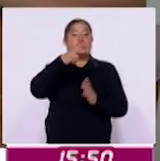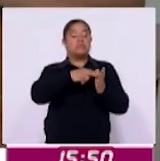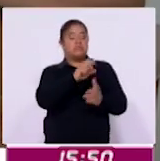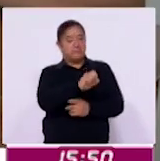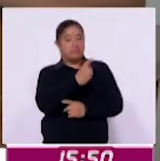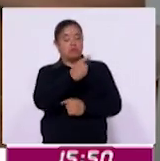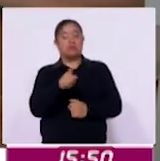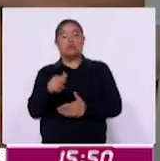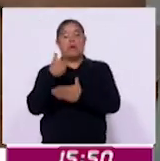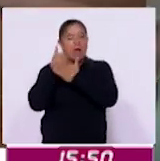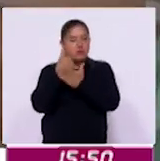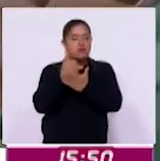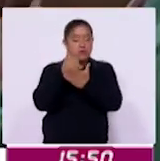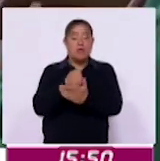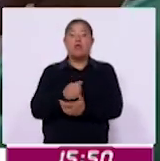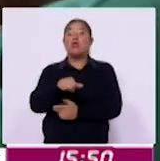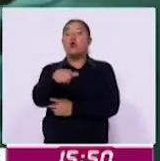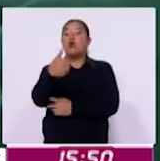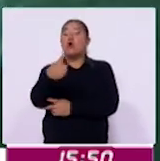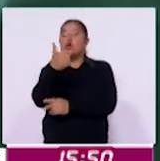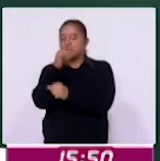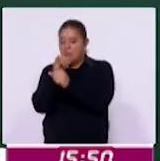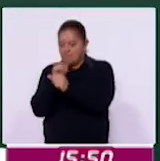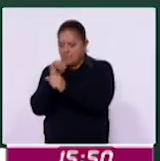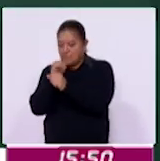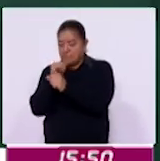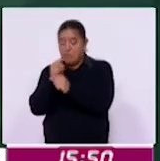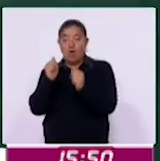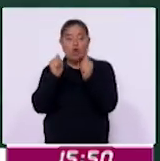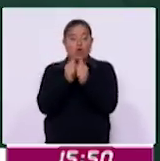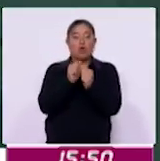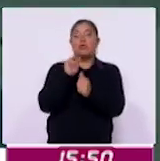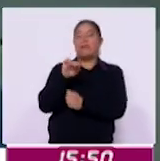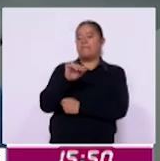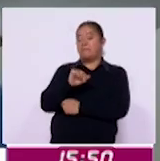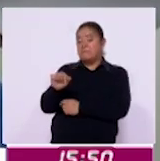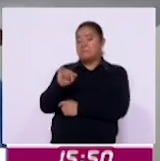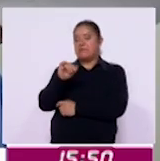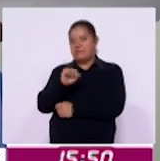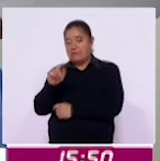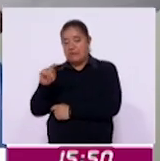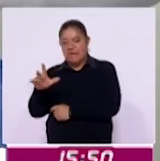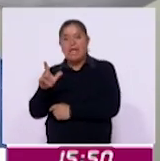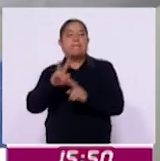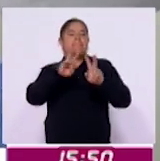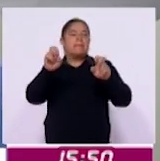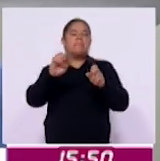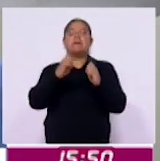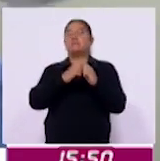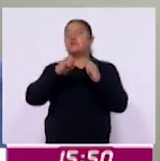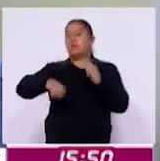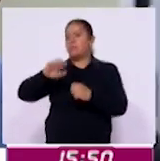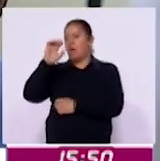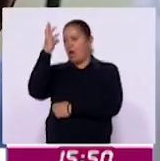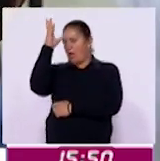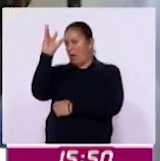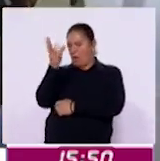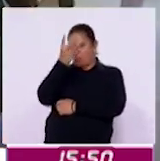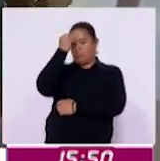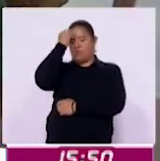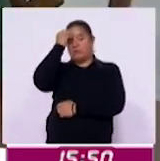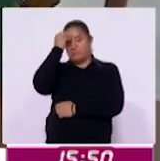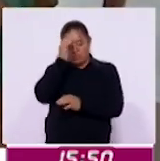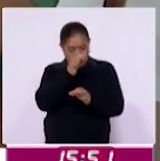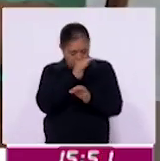ha colaborado en 11 investigaciones junto al IMSS e ISSSTE, abordando temas como el autismo, la neurología y